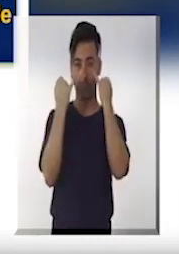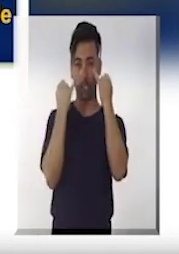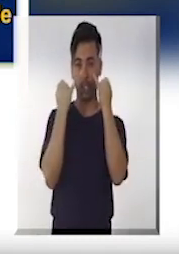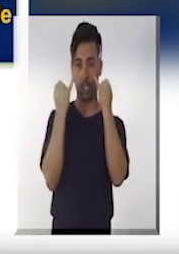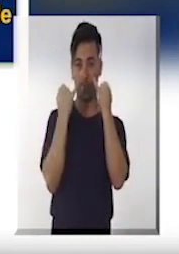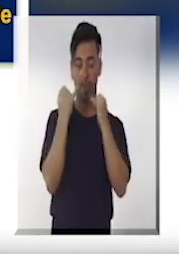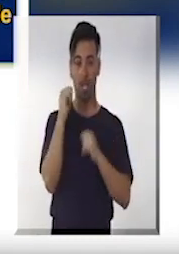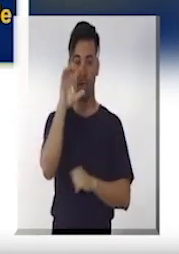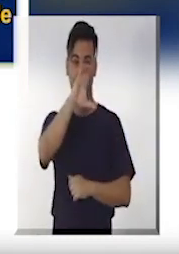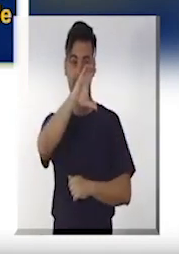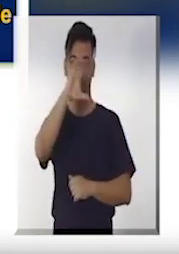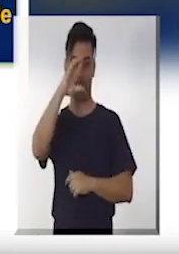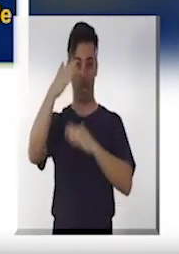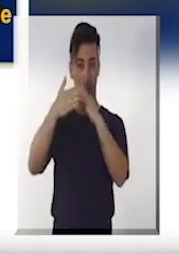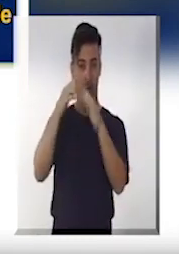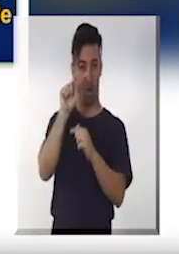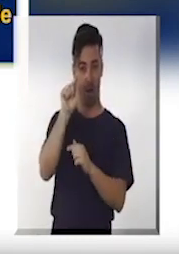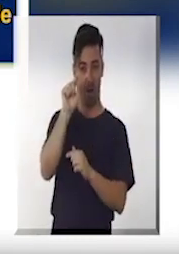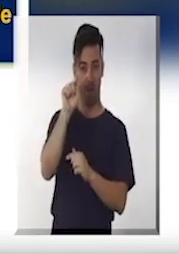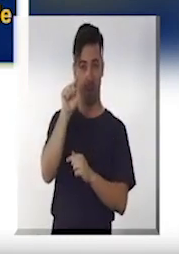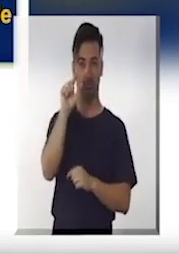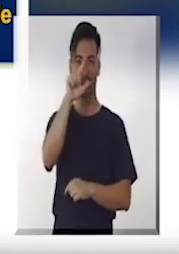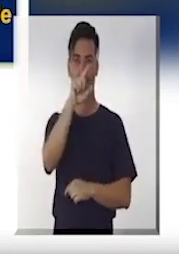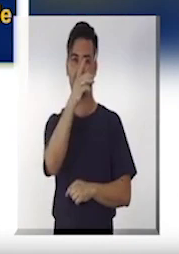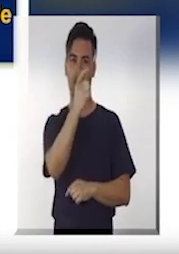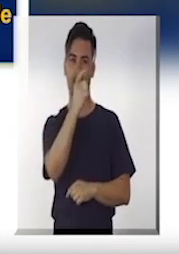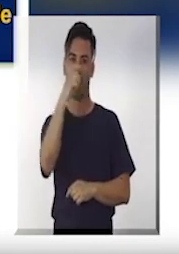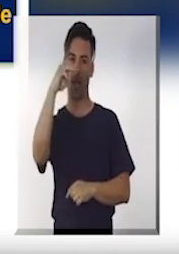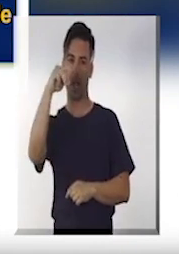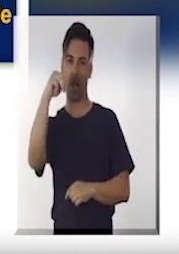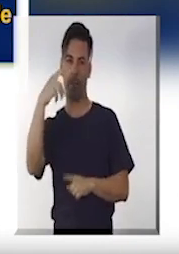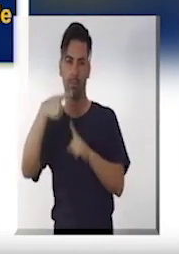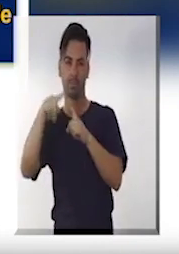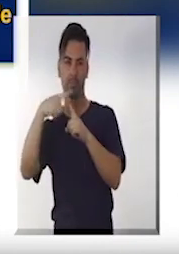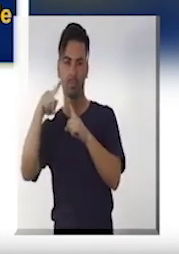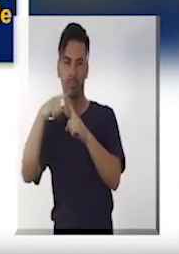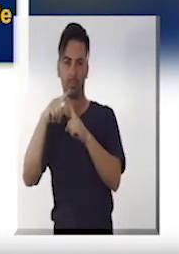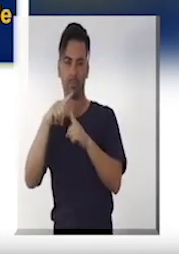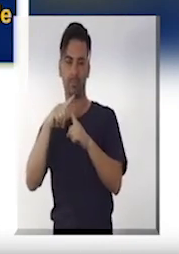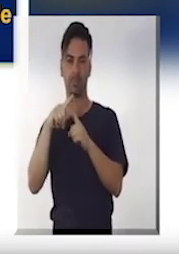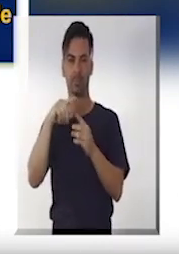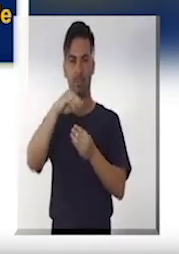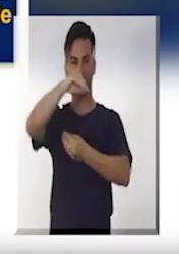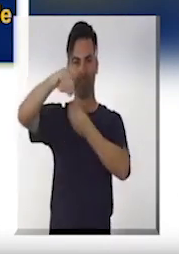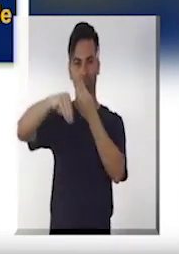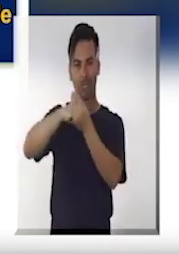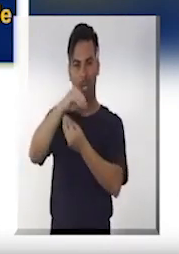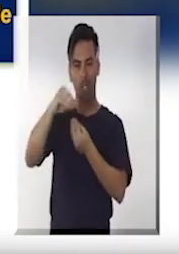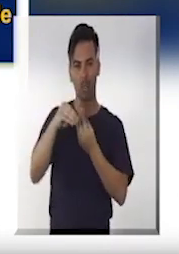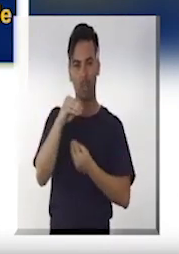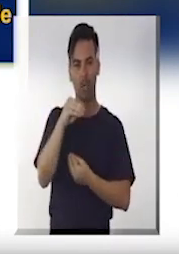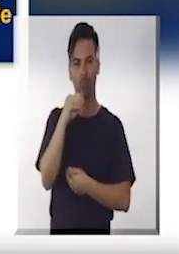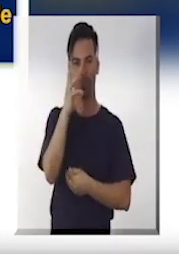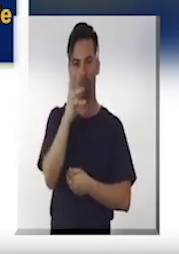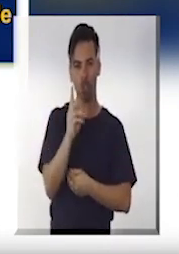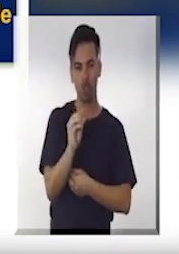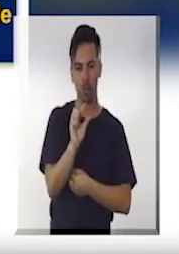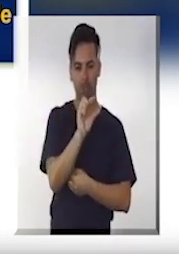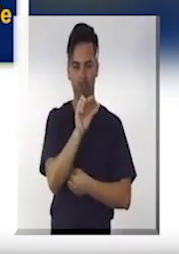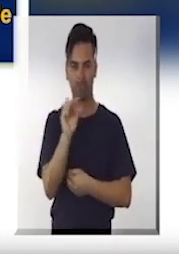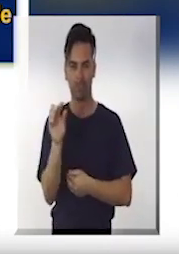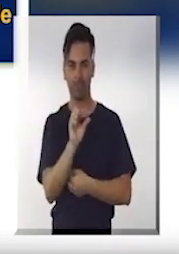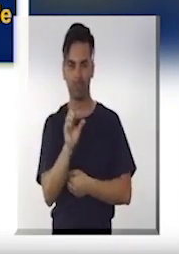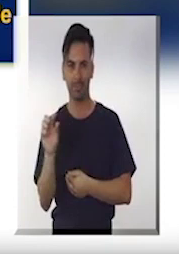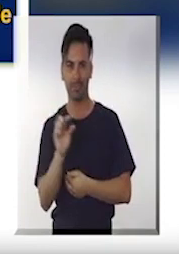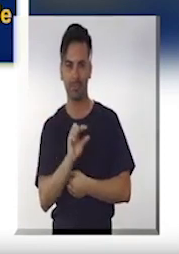y viceversa. O sea, del lenguaje común al lenguaje de las variables y del lenguaje de las variables